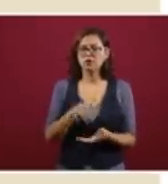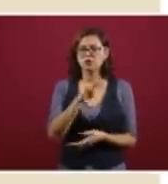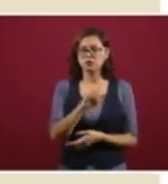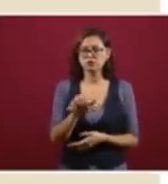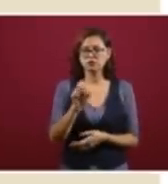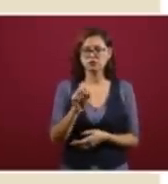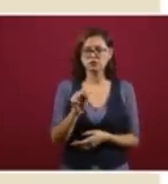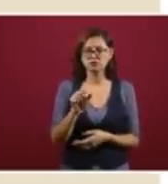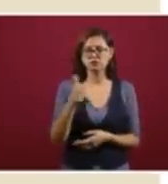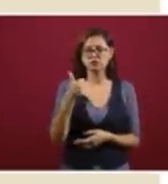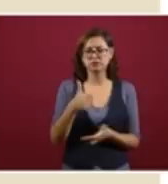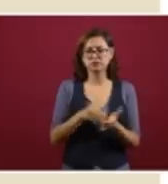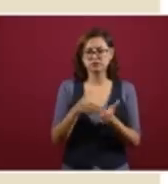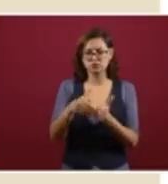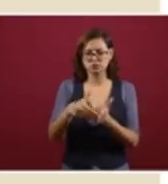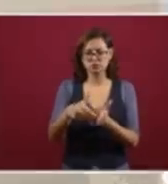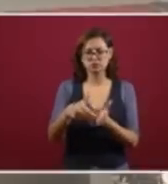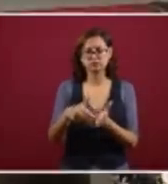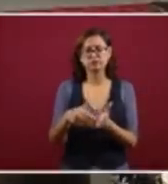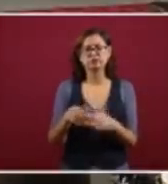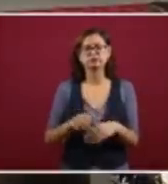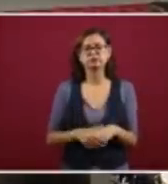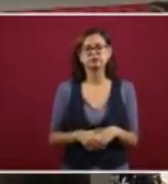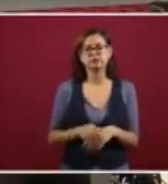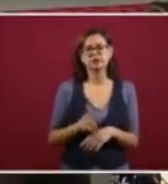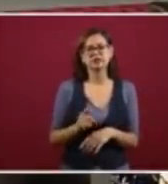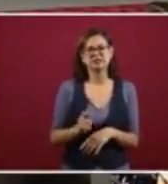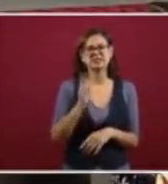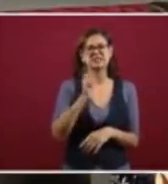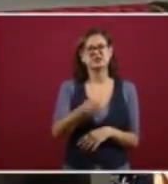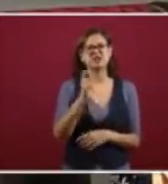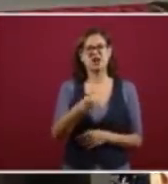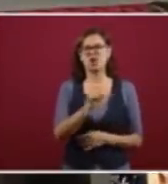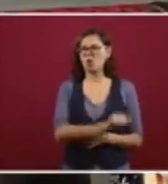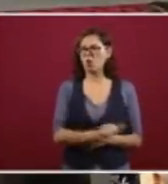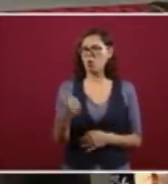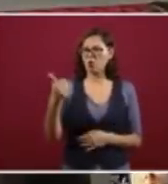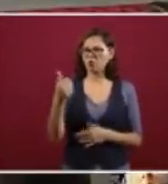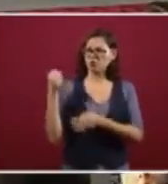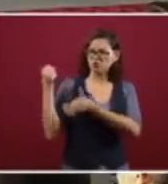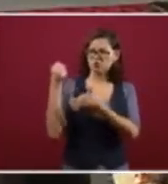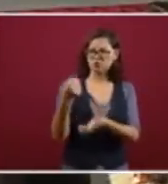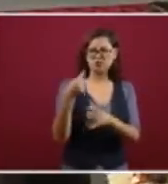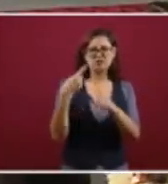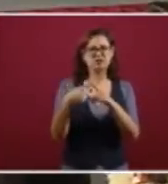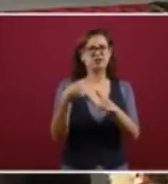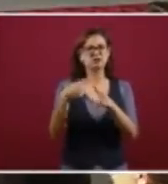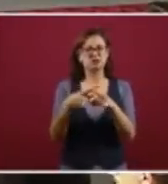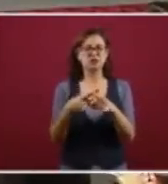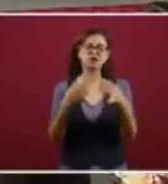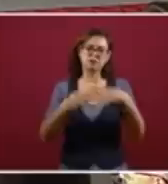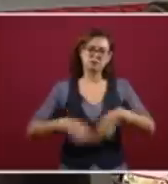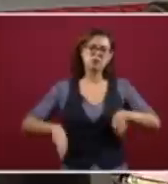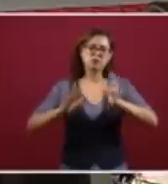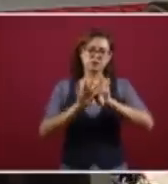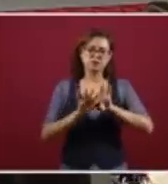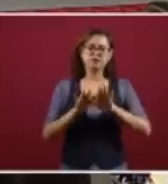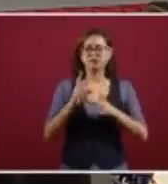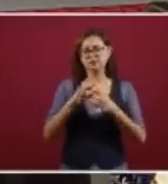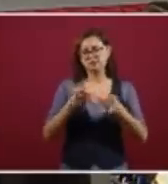5.473 millones. En este rubro de otros es importante destacar la participación de